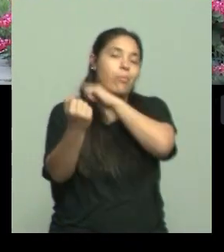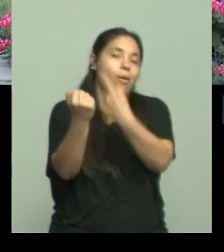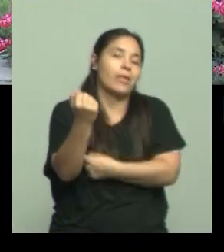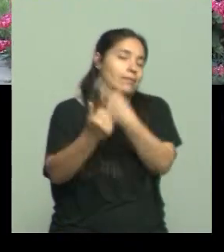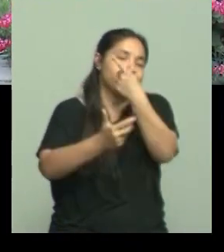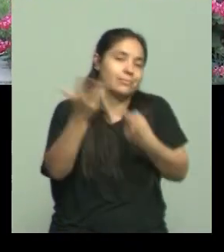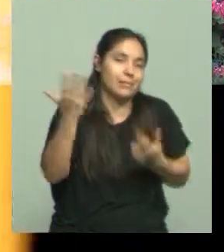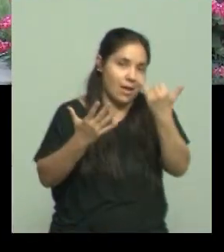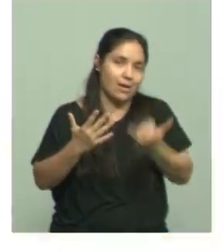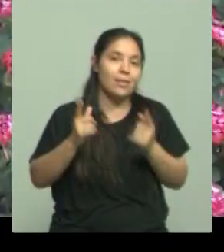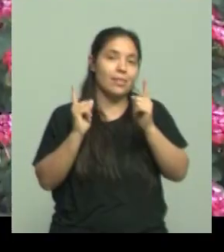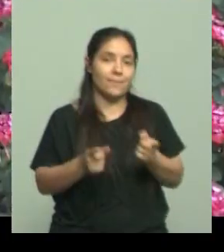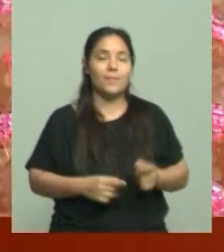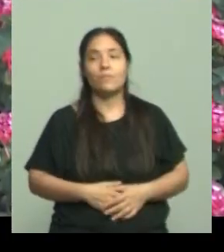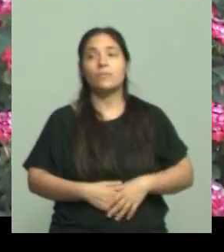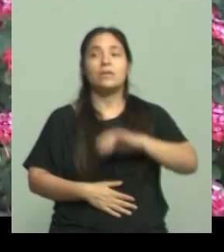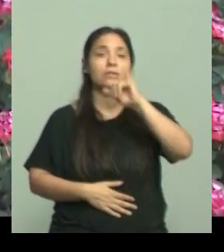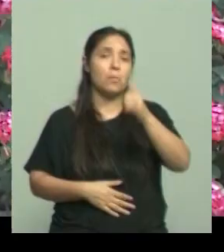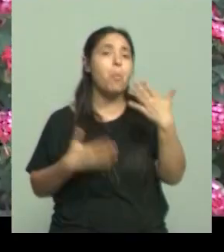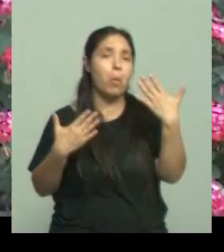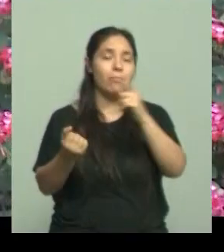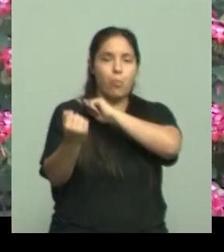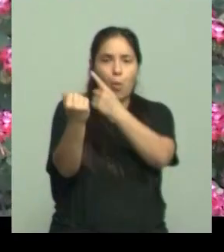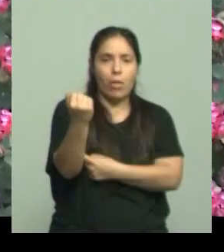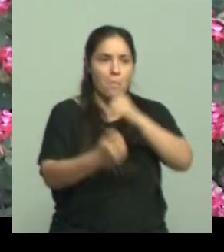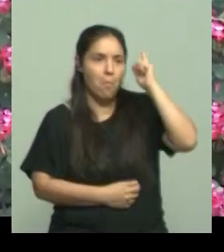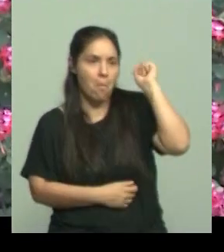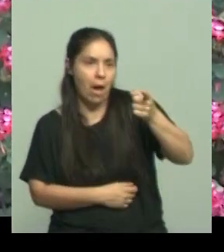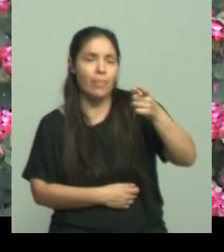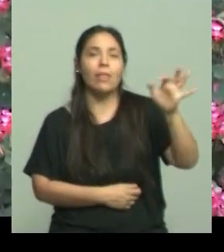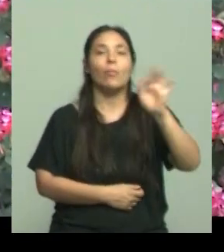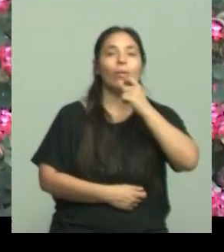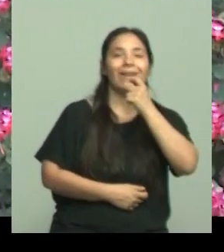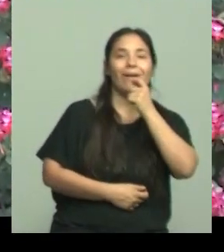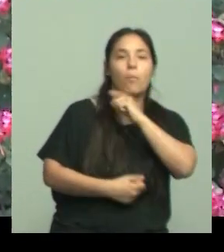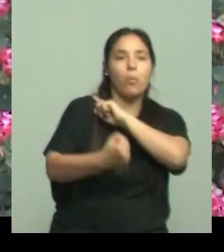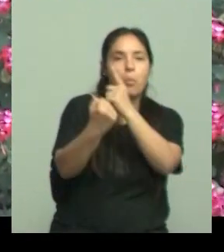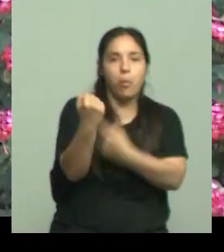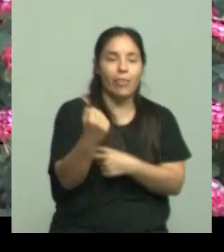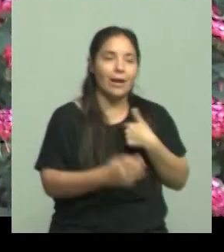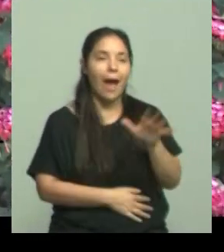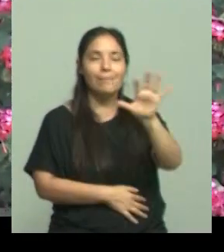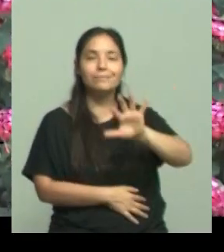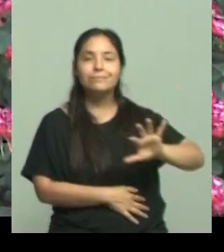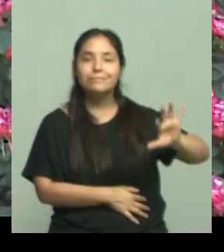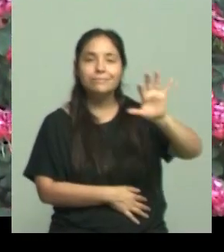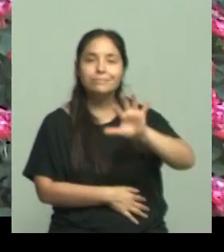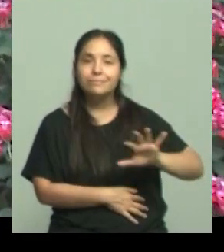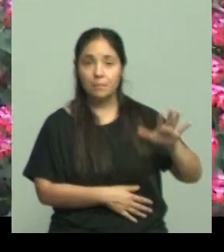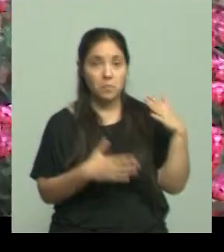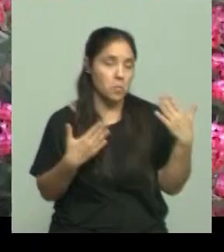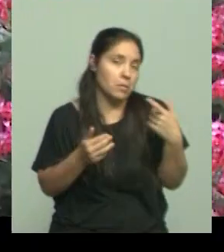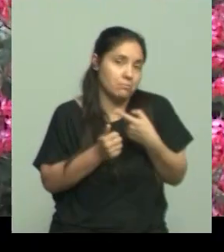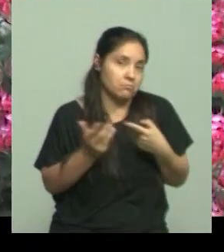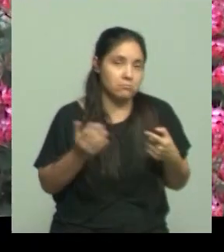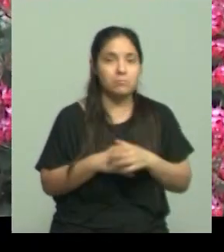poder y cómo surge. Claro, podés tener un poder autoritario, persuasivo... Y con esto que por ahí uno